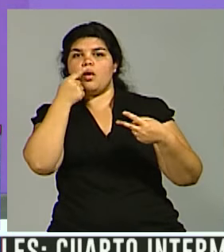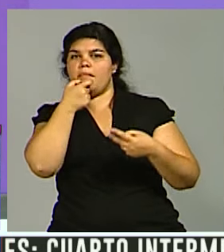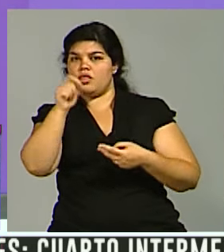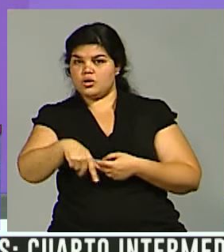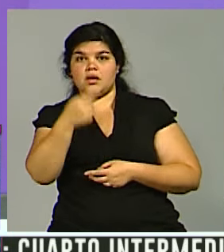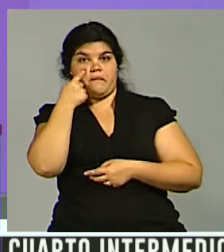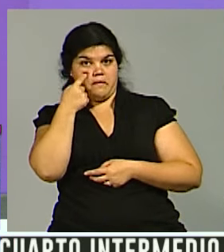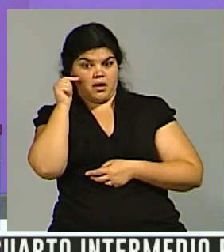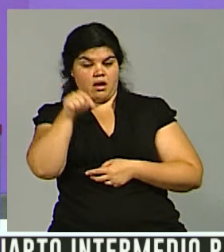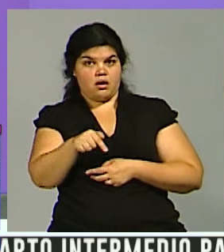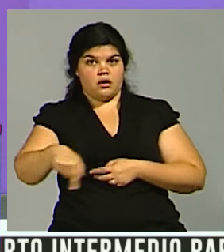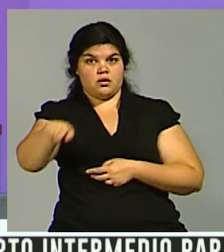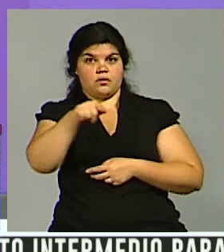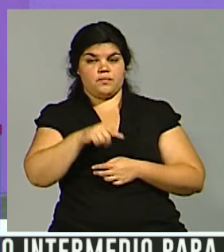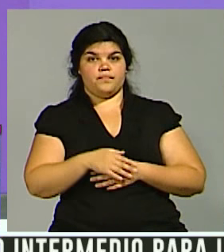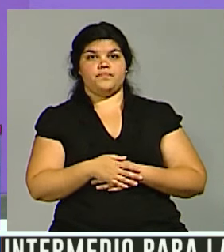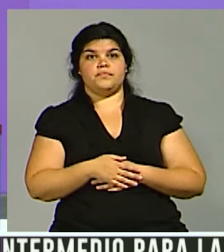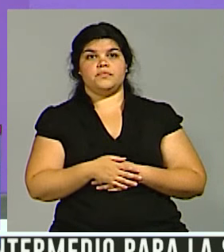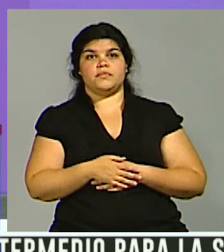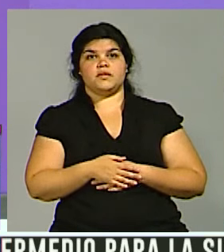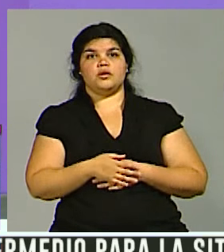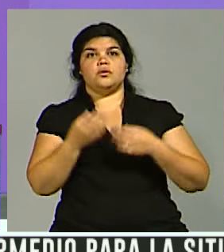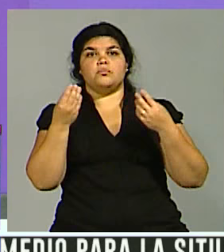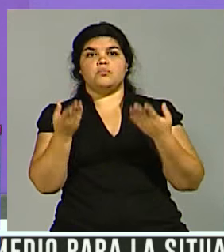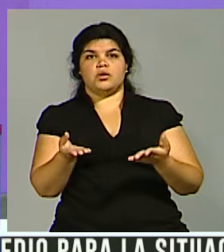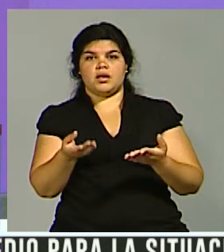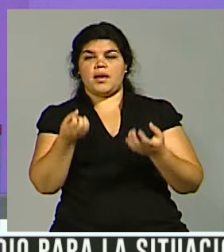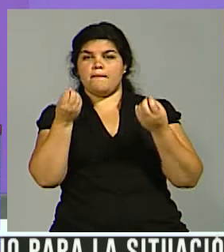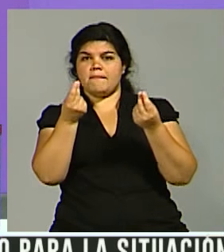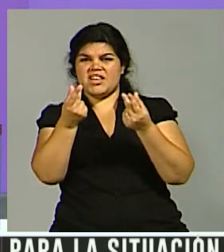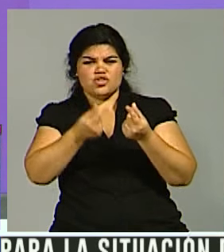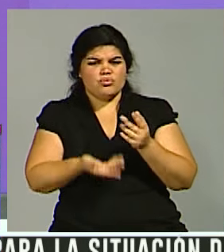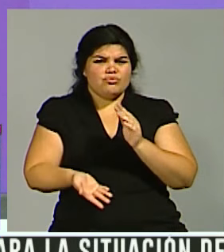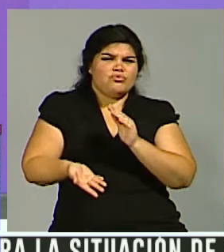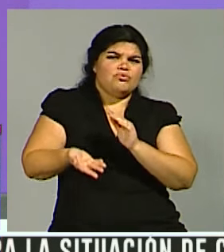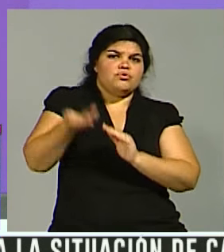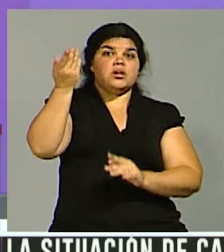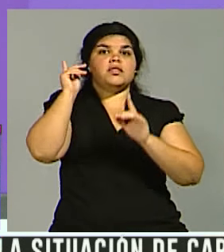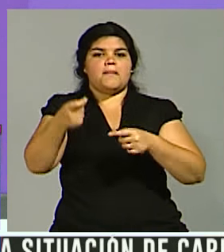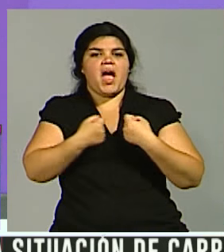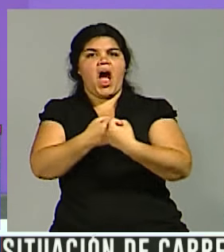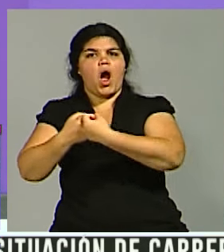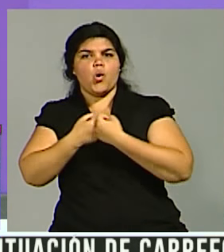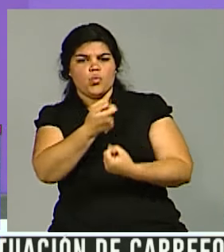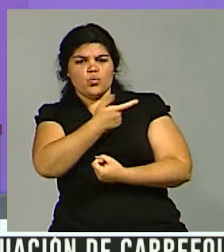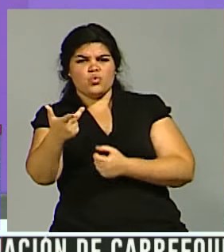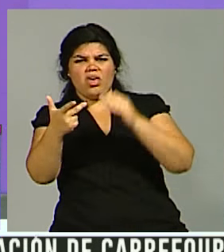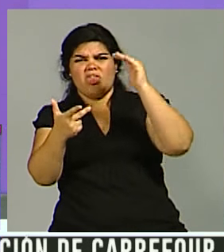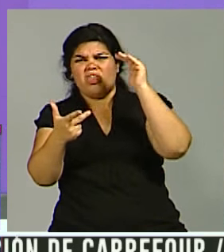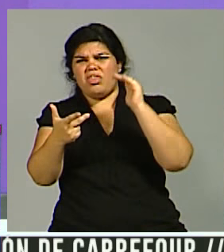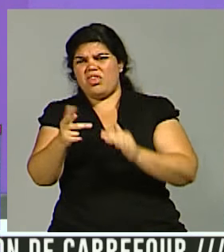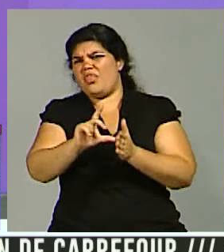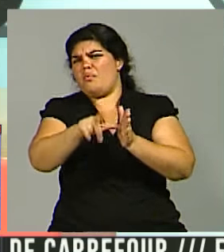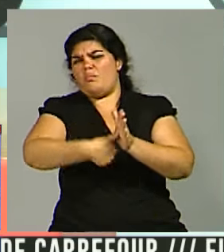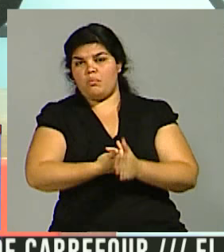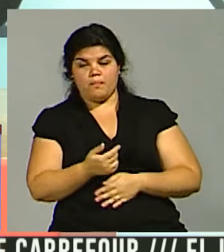mendocinos, porque el salario no alcanza, porque los precios siguen subiendo y porque evidentemente las renegociaciones salariales quedan totalmente atrasadas.